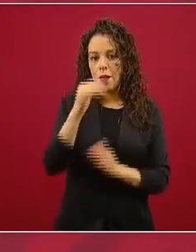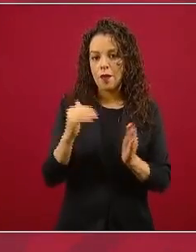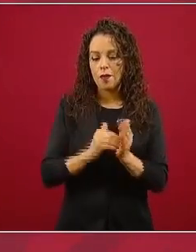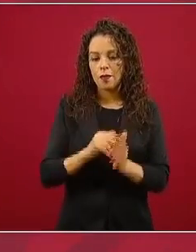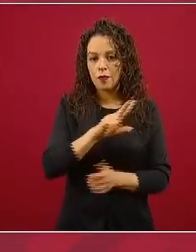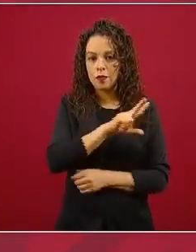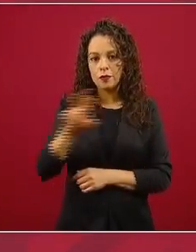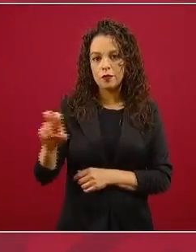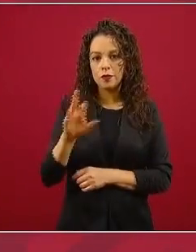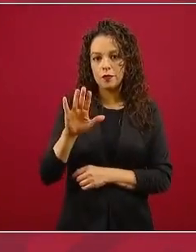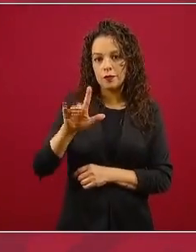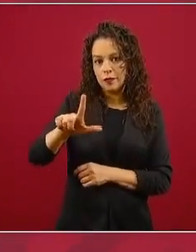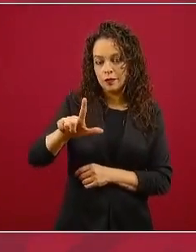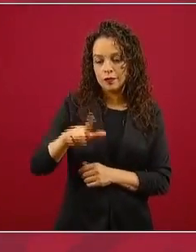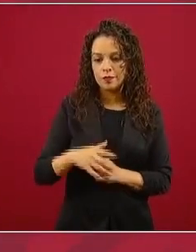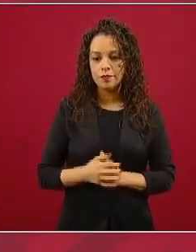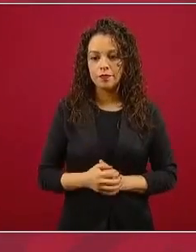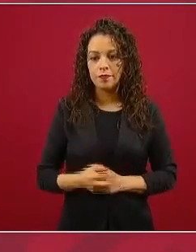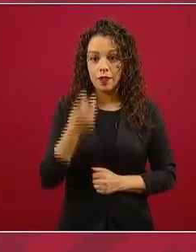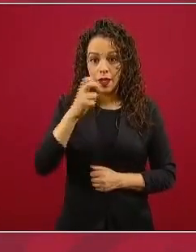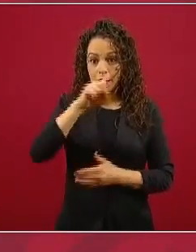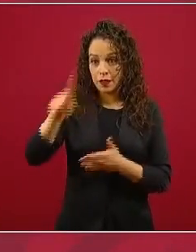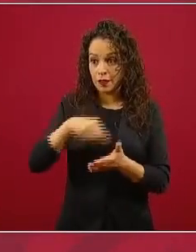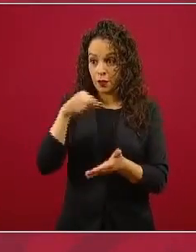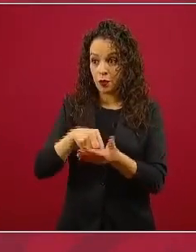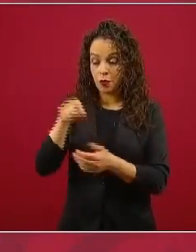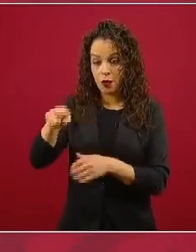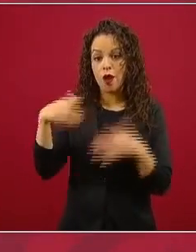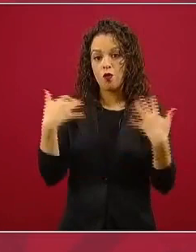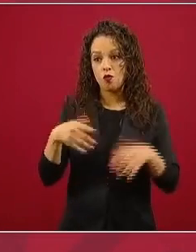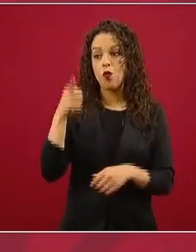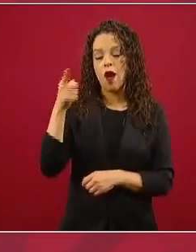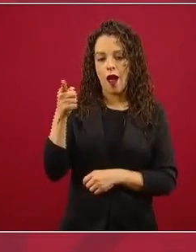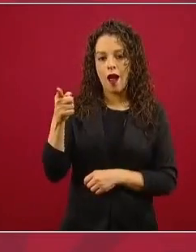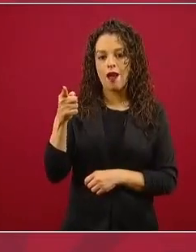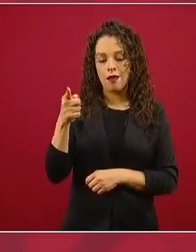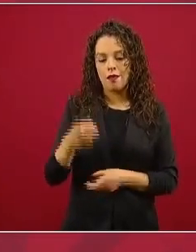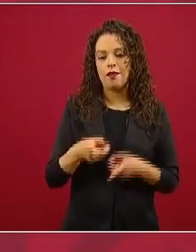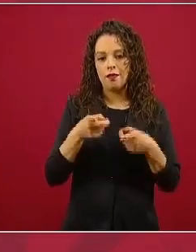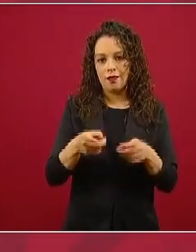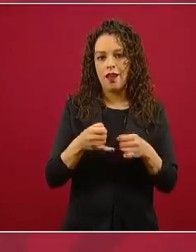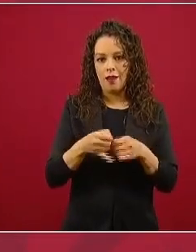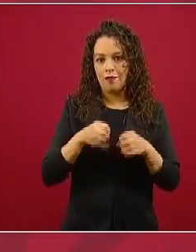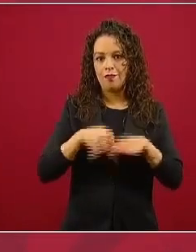1857, en ese recinto histórico, también para que